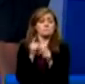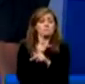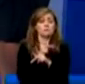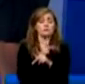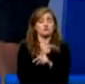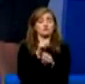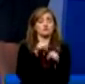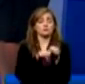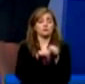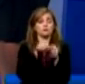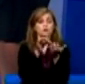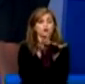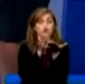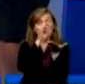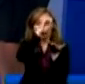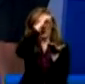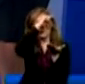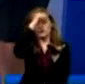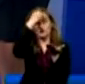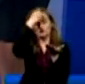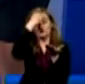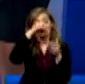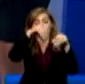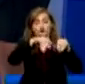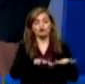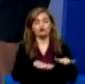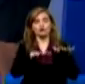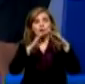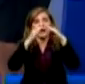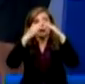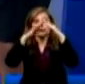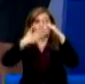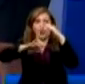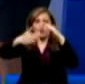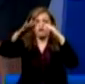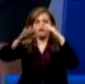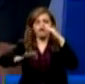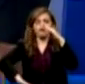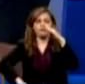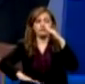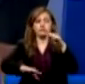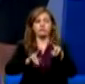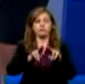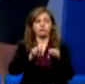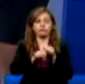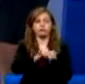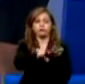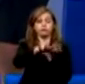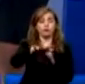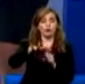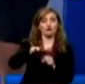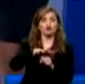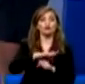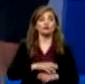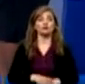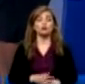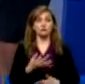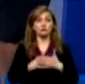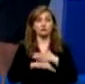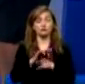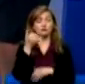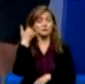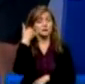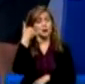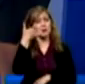Rumiñahui. Inundaciones, techos desprendidos, fue el resultado de varios fenómenos naturales que afectaron a todo el sector. En total, 44 llamadas